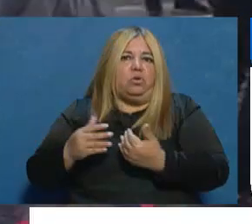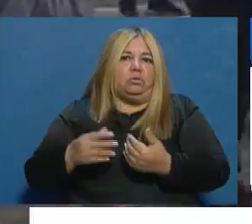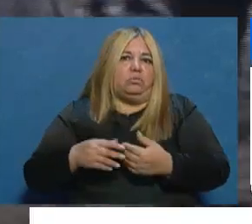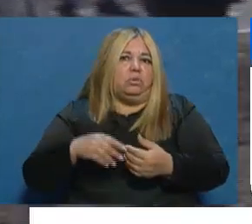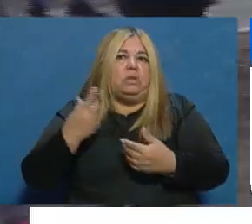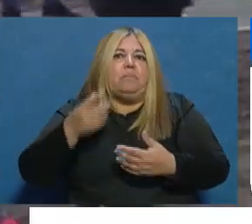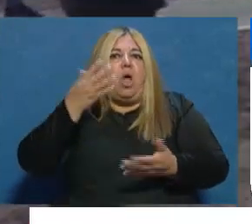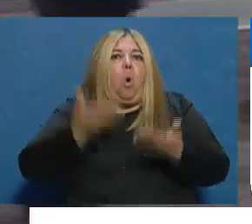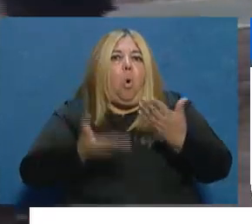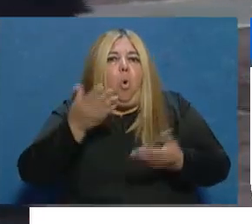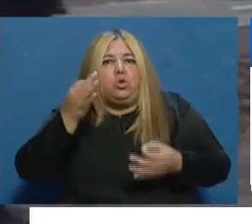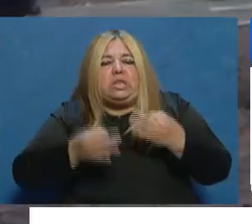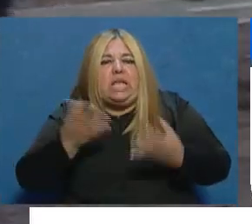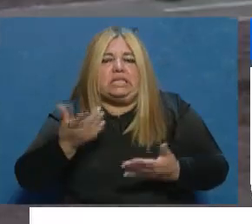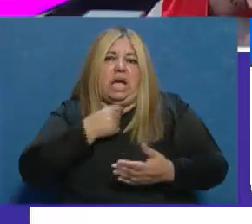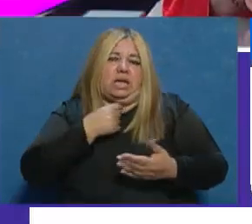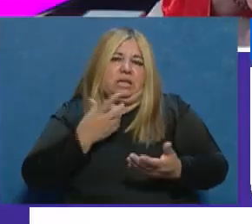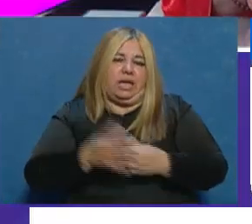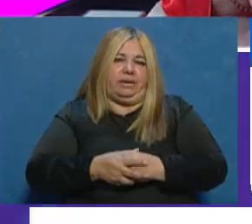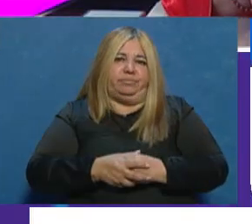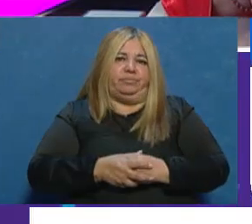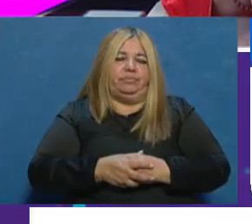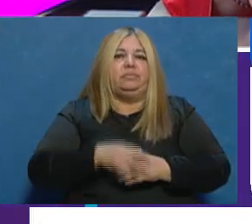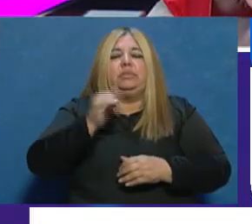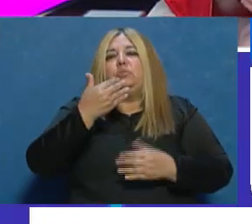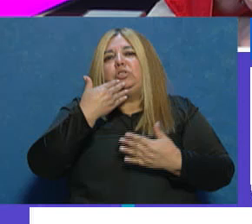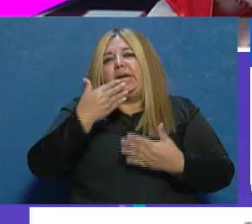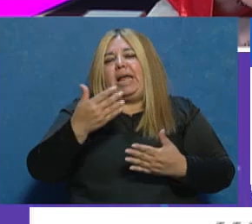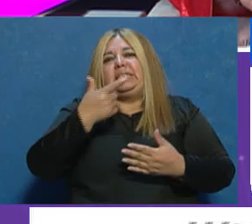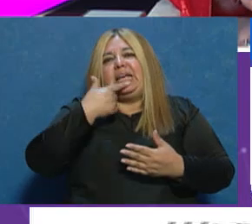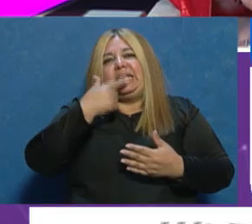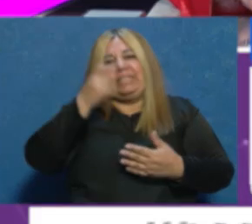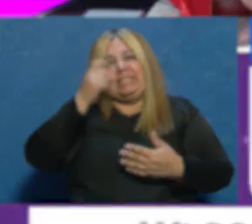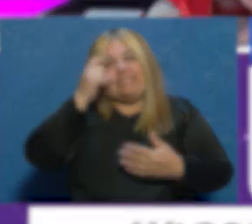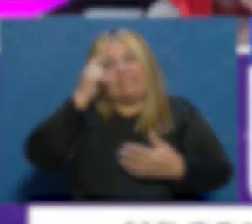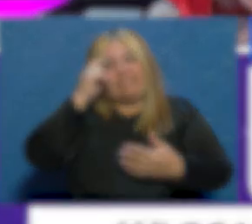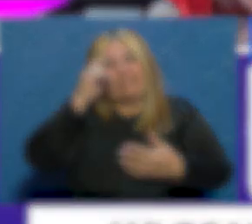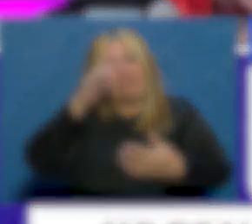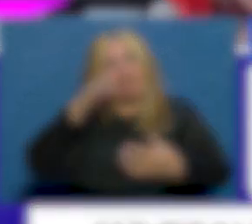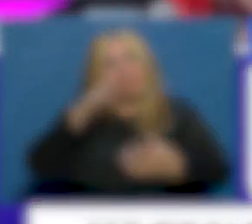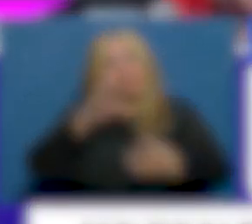Por supuesto, Seba. Bueno, te agradecemos muchísimo la información. Vamos a seguir atentos de lo que ocurra.